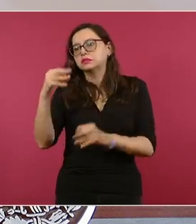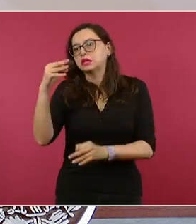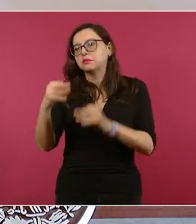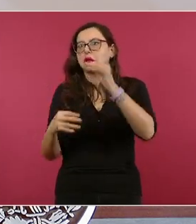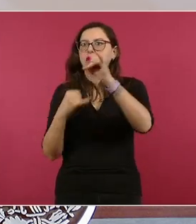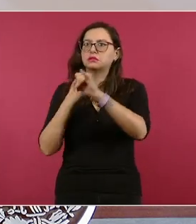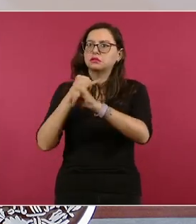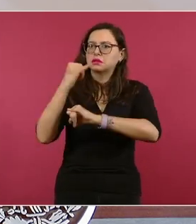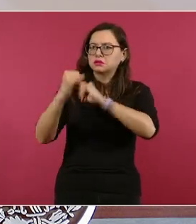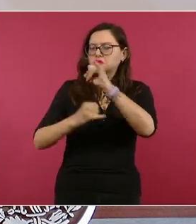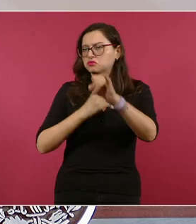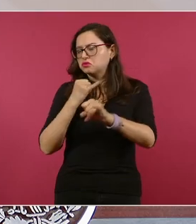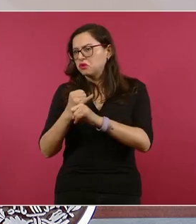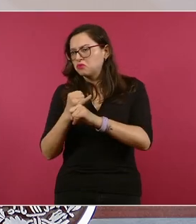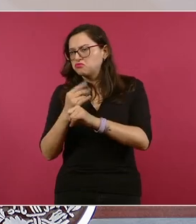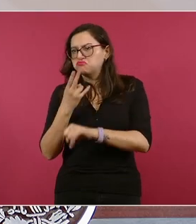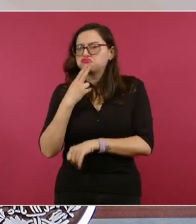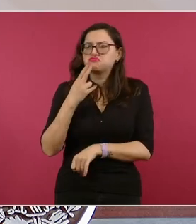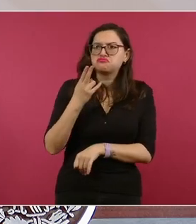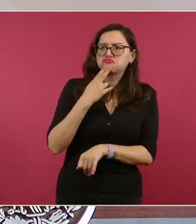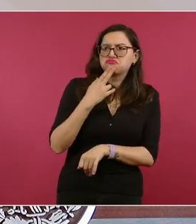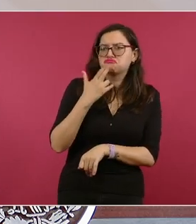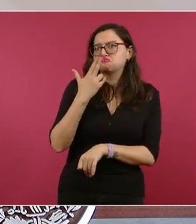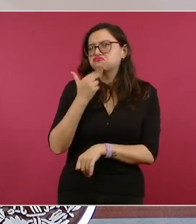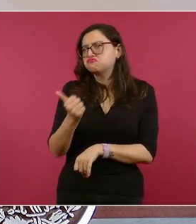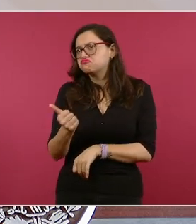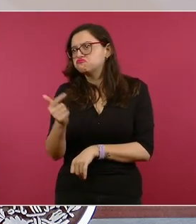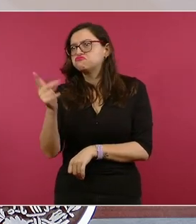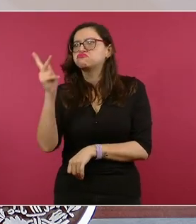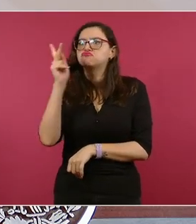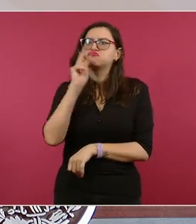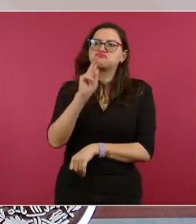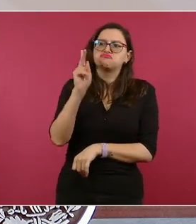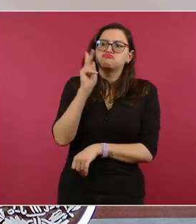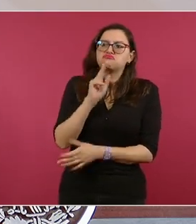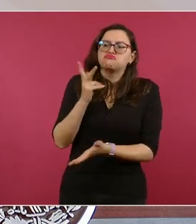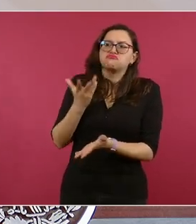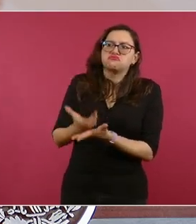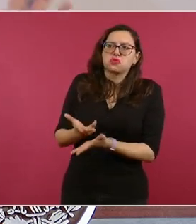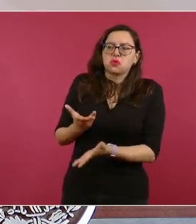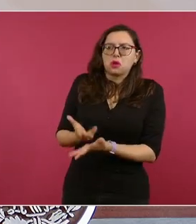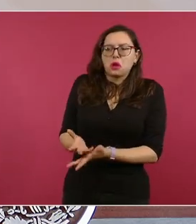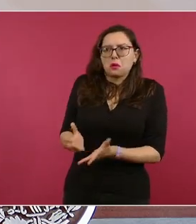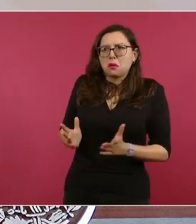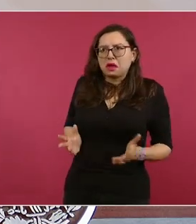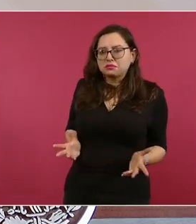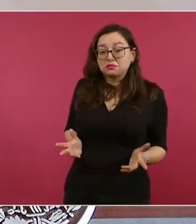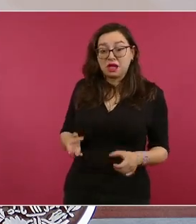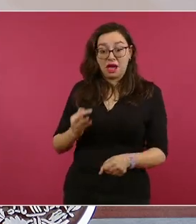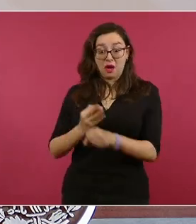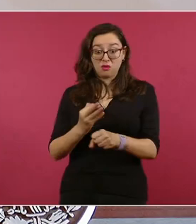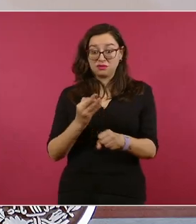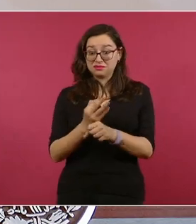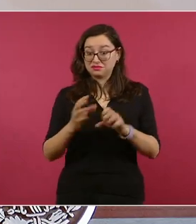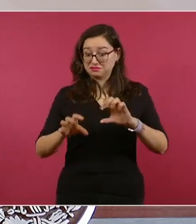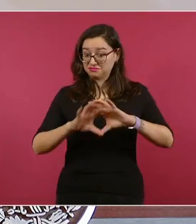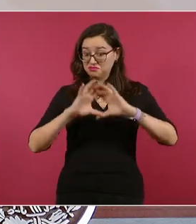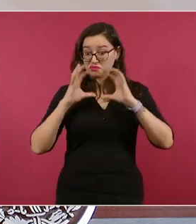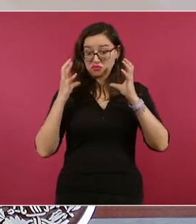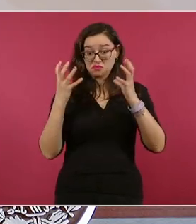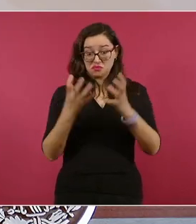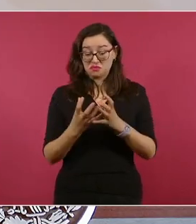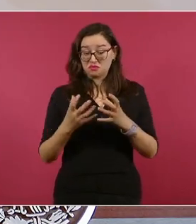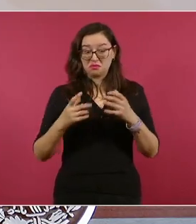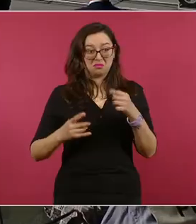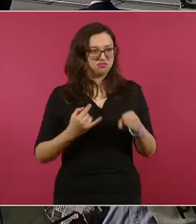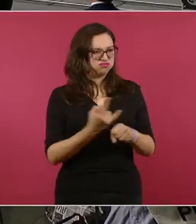suma debilidad en el mundo multilateral y en las relaciones internacionales. Vemos violaciones por todo el mundo que afectan